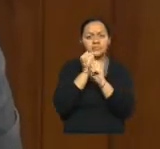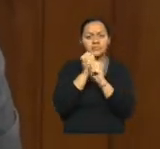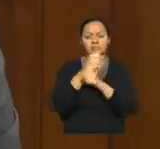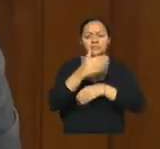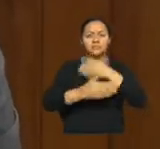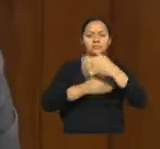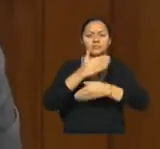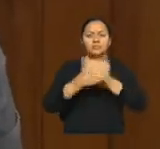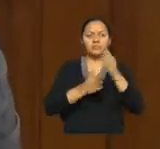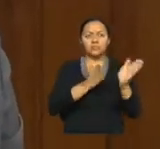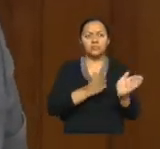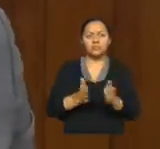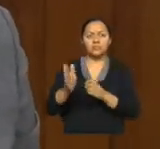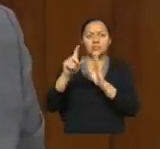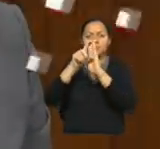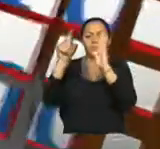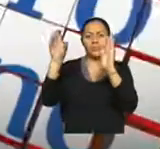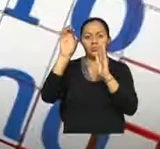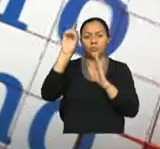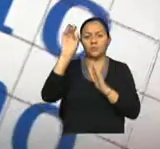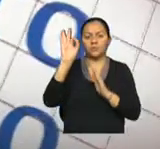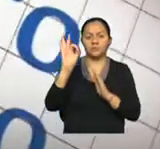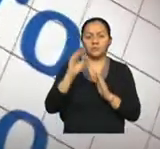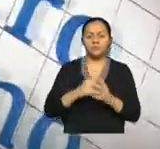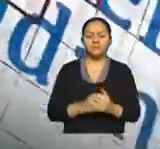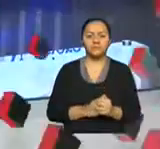de los hechos de la compañía Odebrecht.